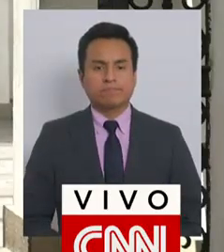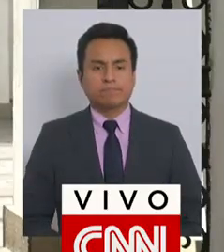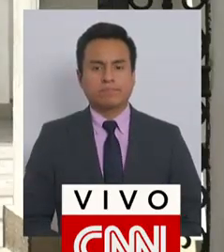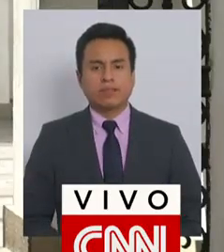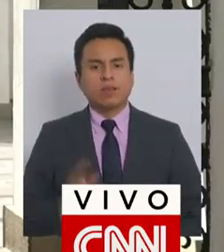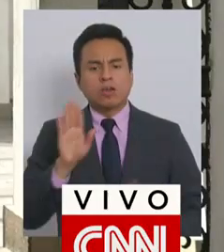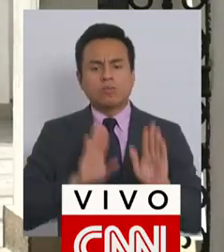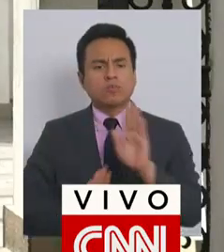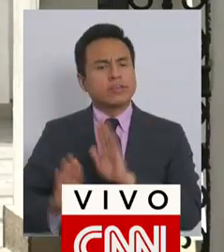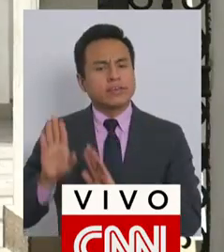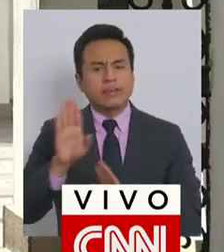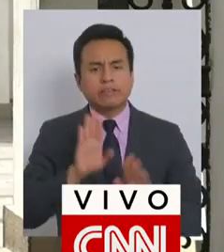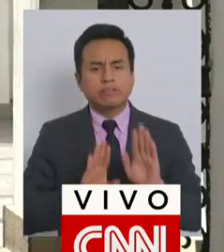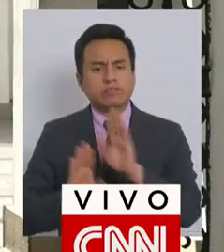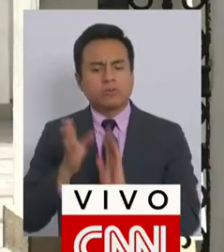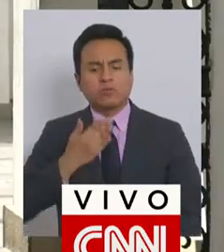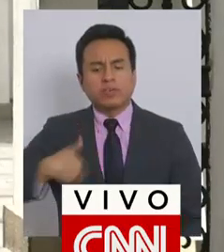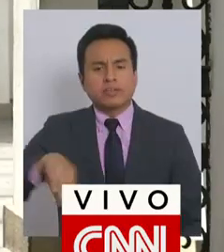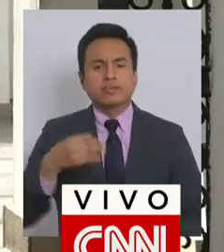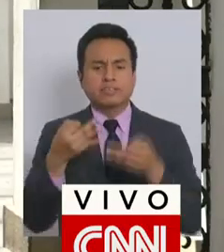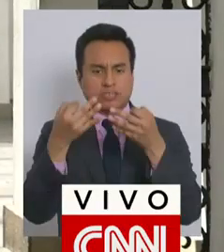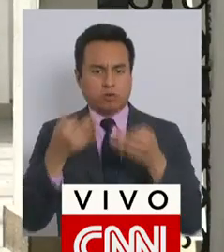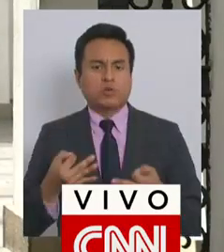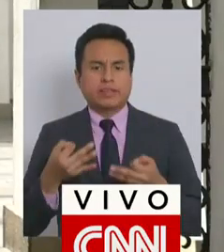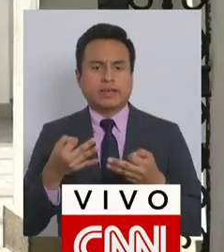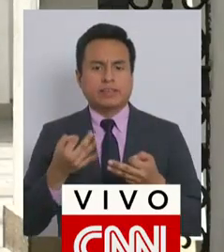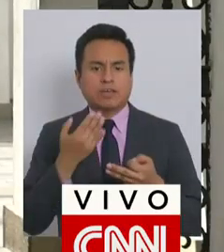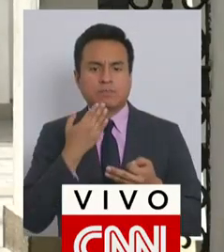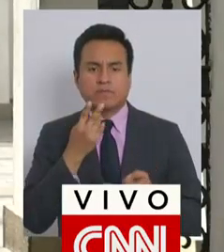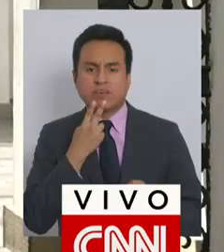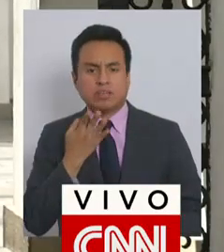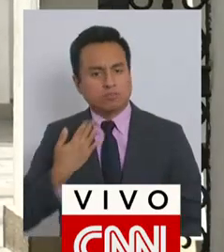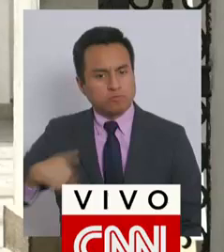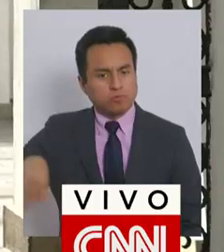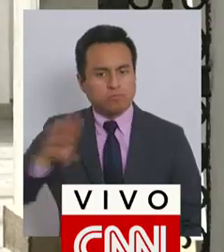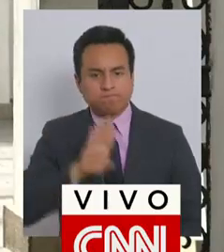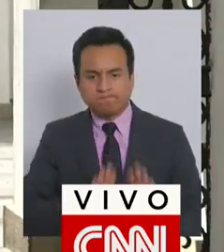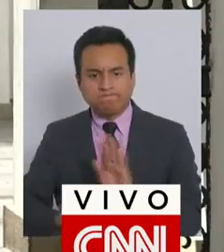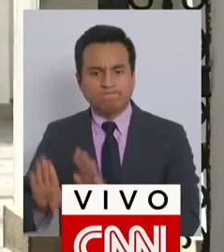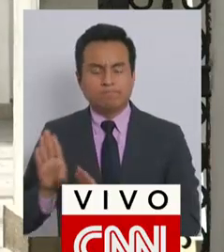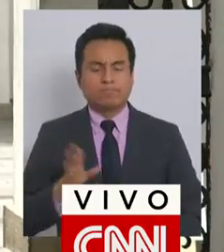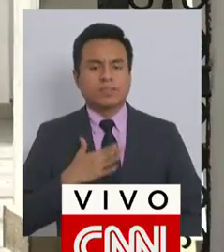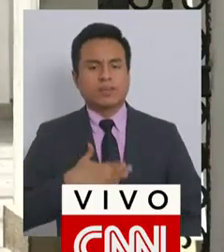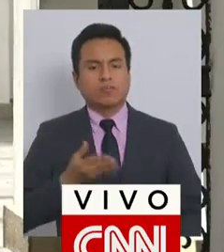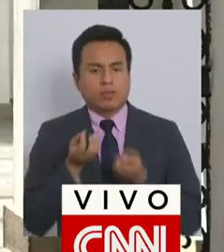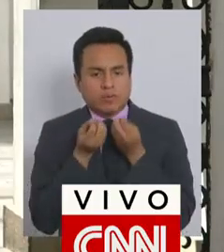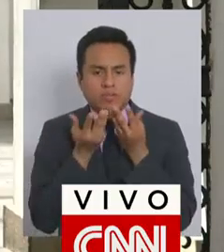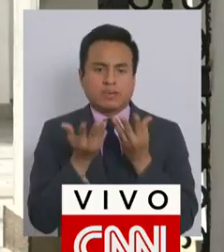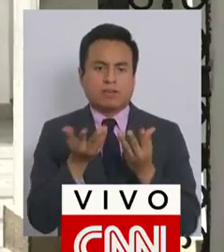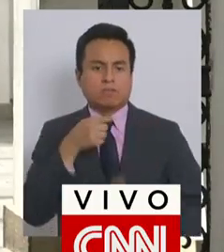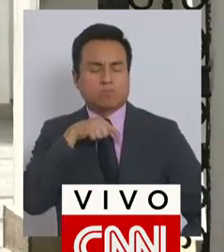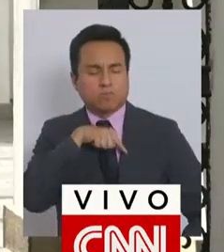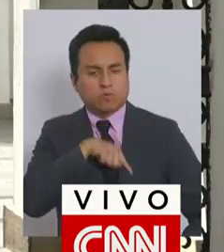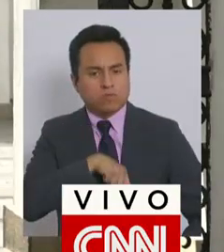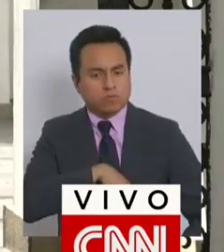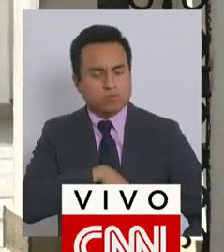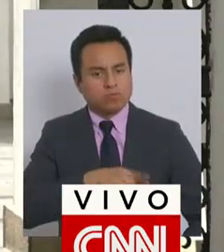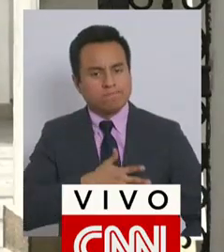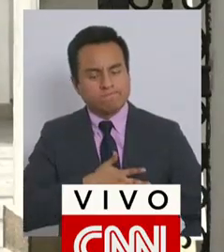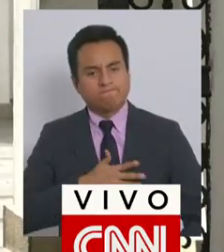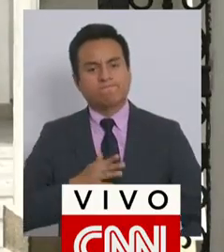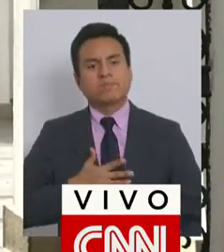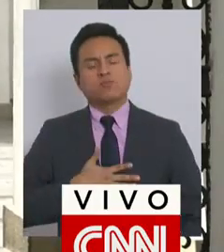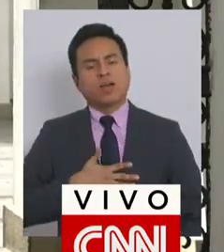y protegiendo nuestra seguridad y nuestras vidas. Quiero expresar mi más profunda y